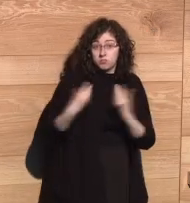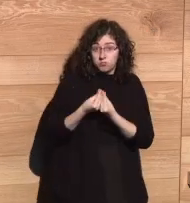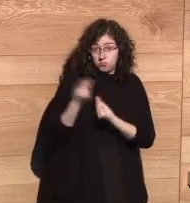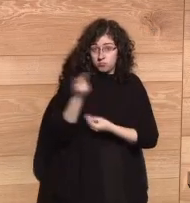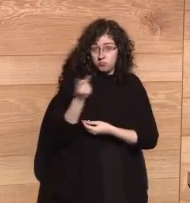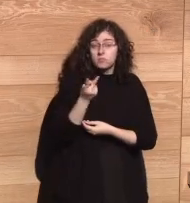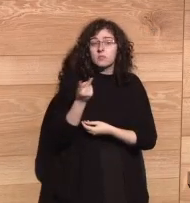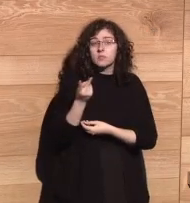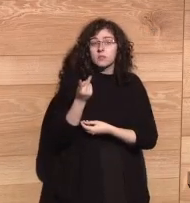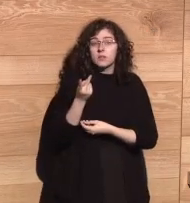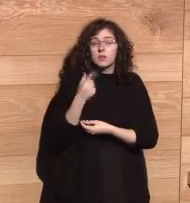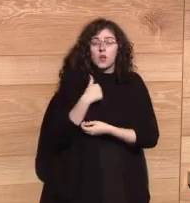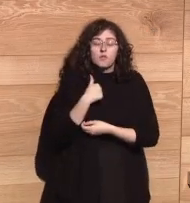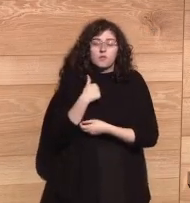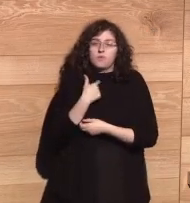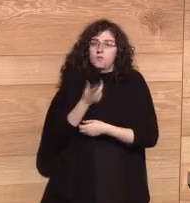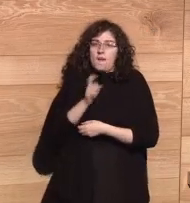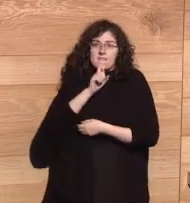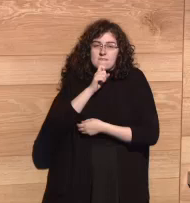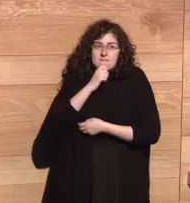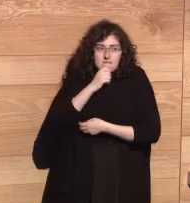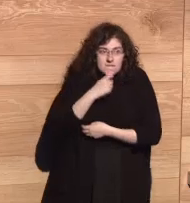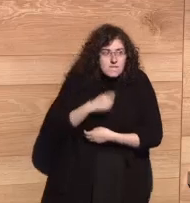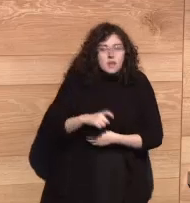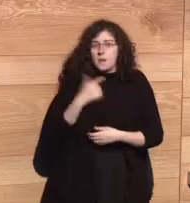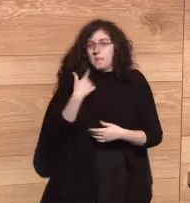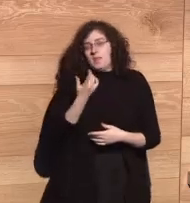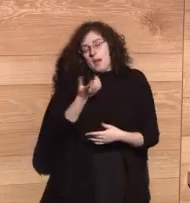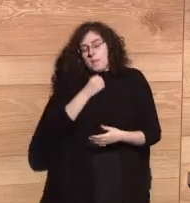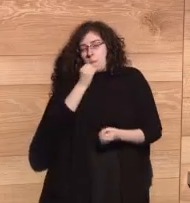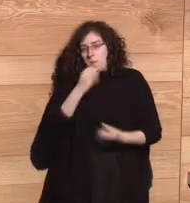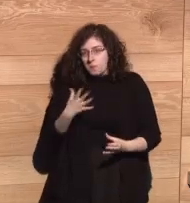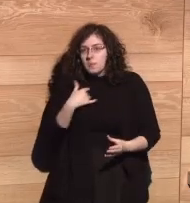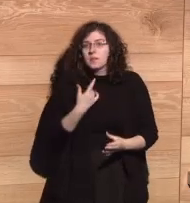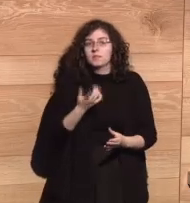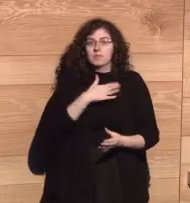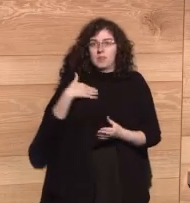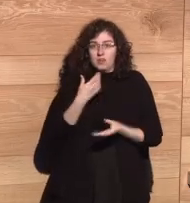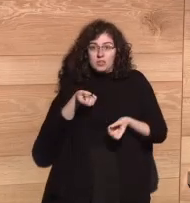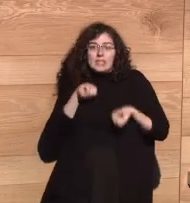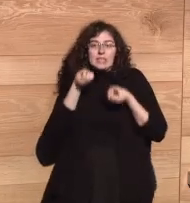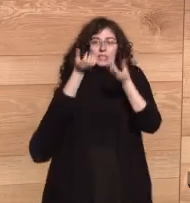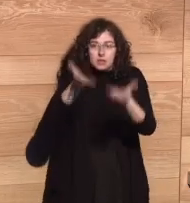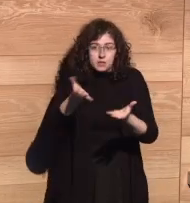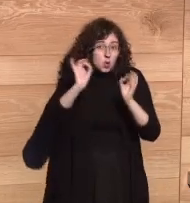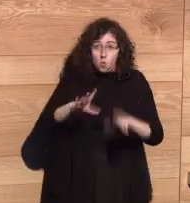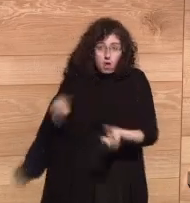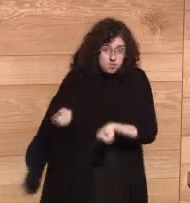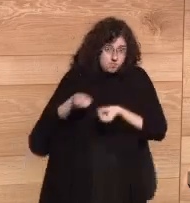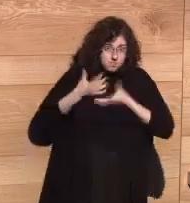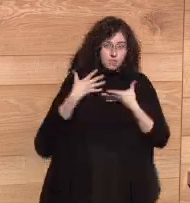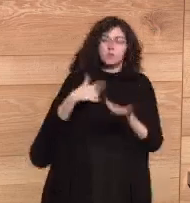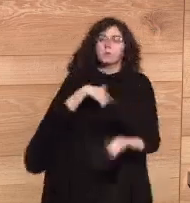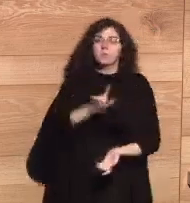pues me ha dado una envidia sana impresionante que espero que os puedan transmitir como me han transmitido a mí, la verdad. A